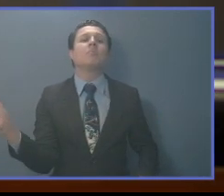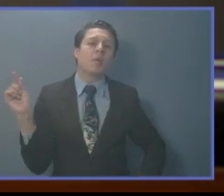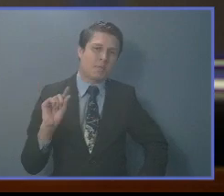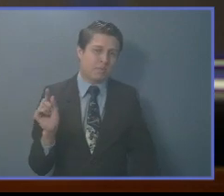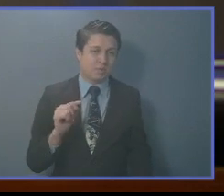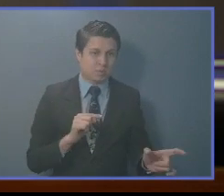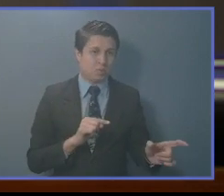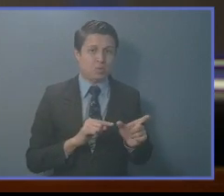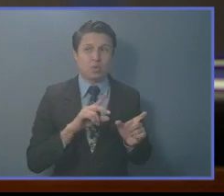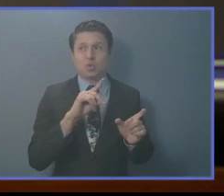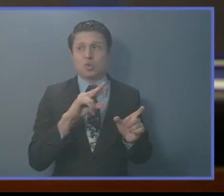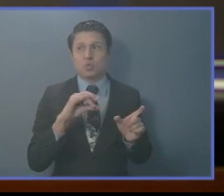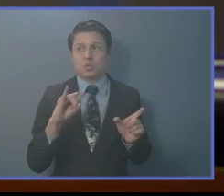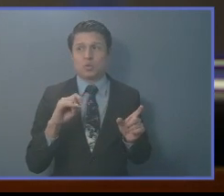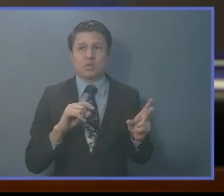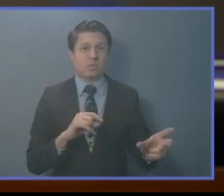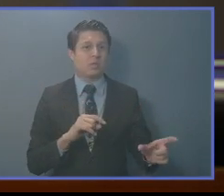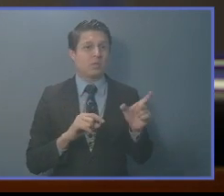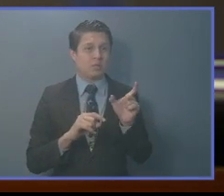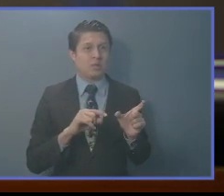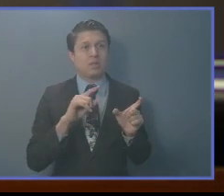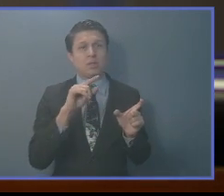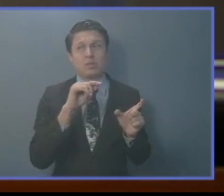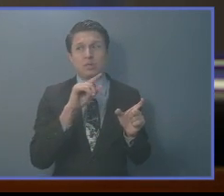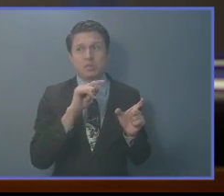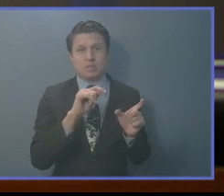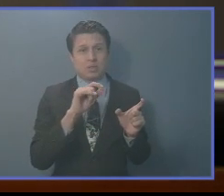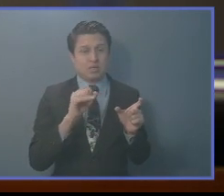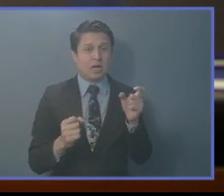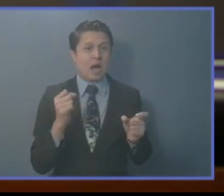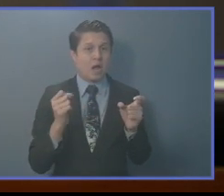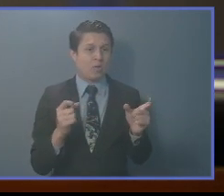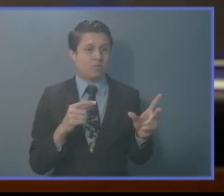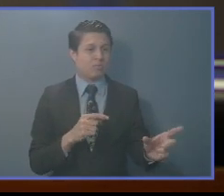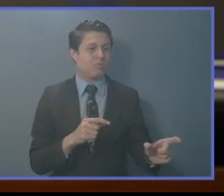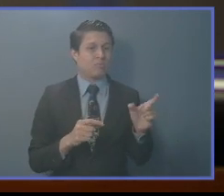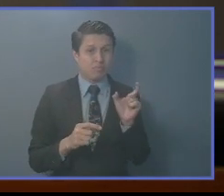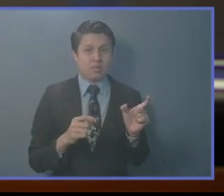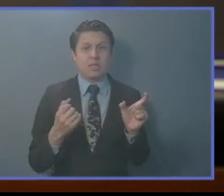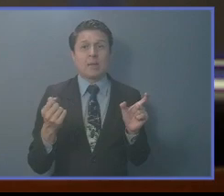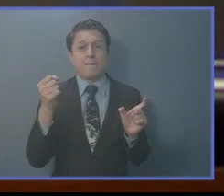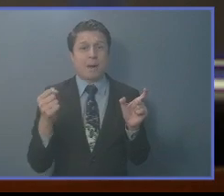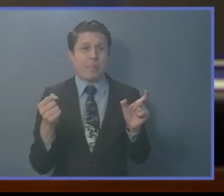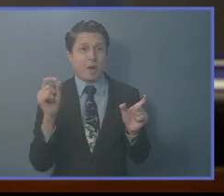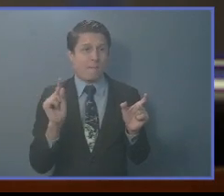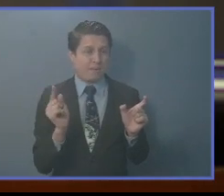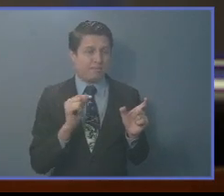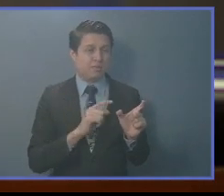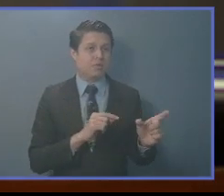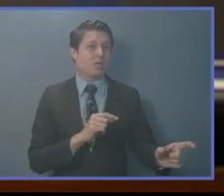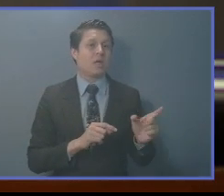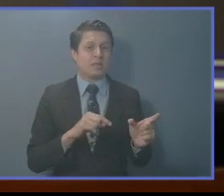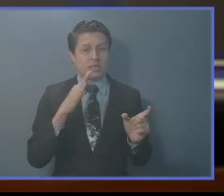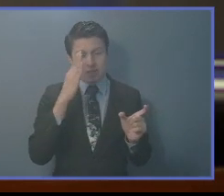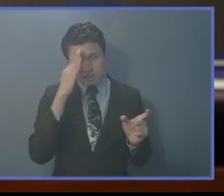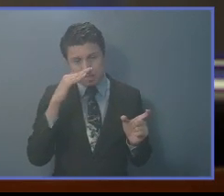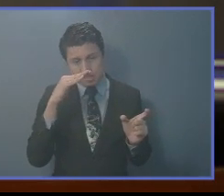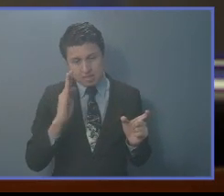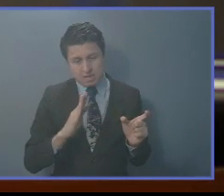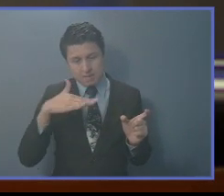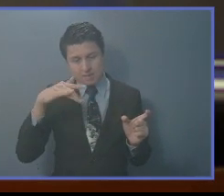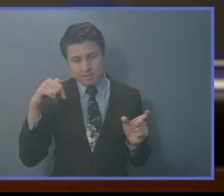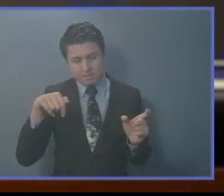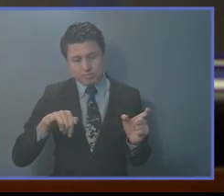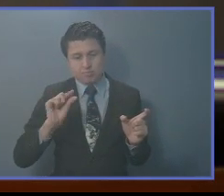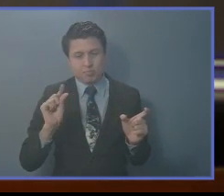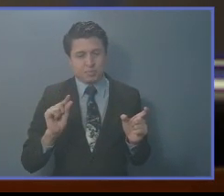de identidad, tarjetas de circulación de vehículos a promotores, licencias de conducir, tarjetas de residencias temporales o definitivas, permisos y licencias de